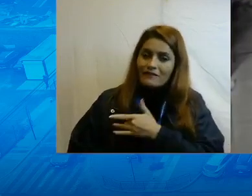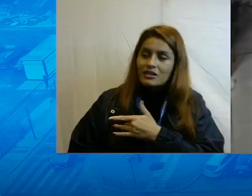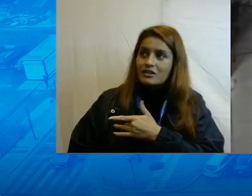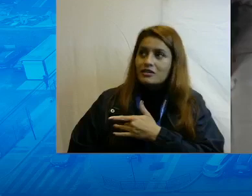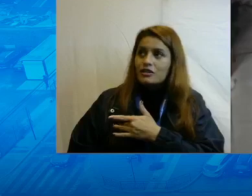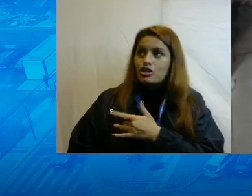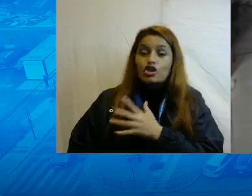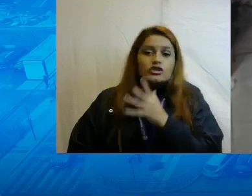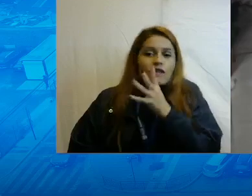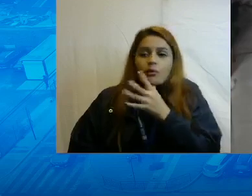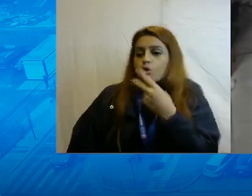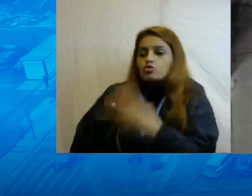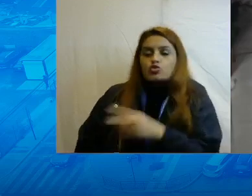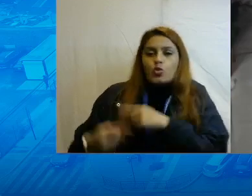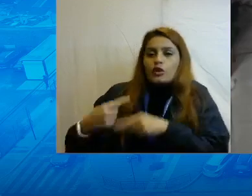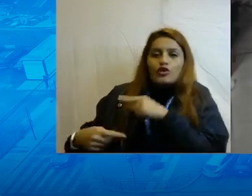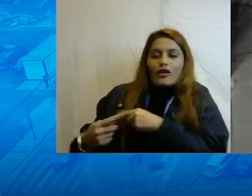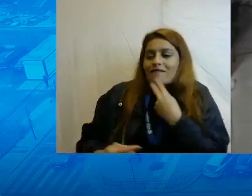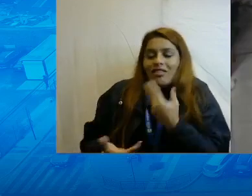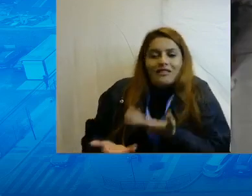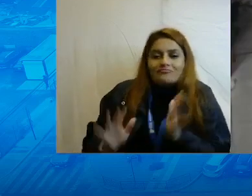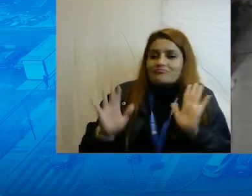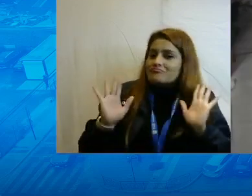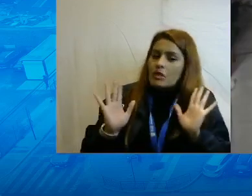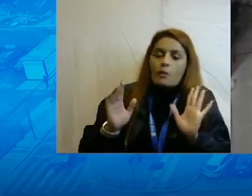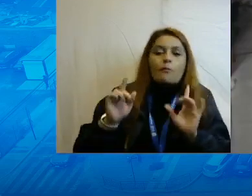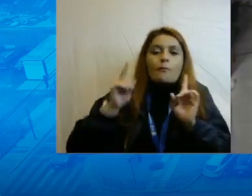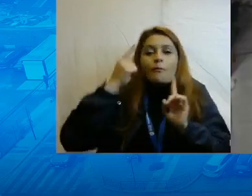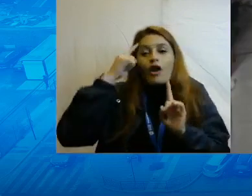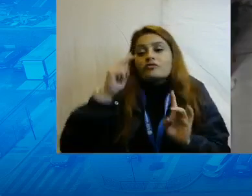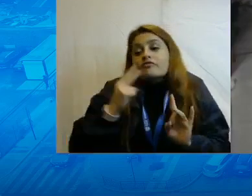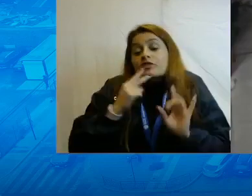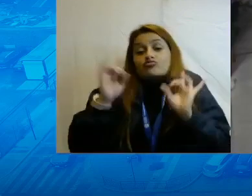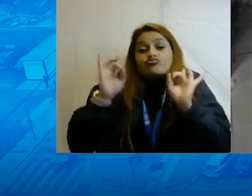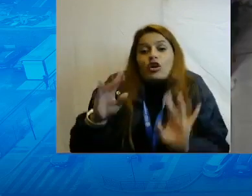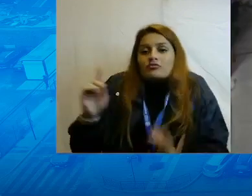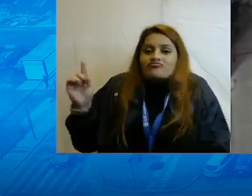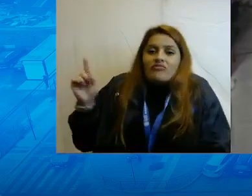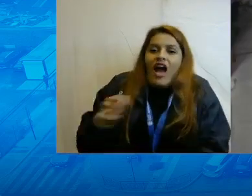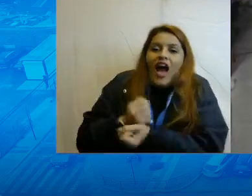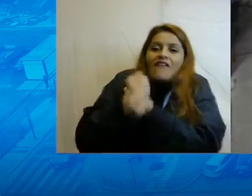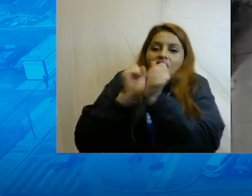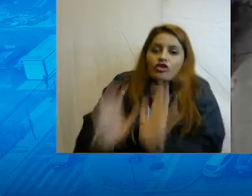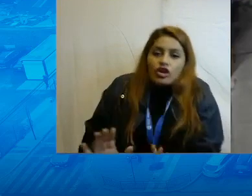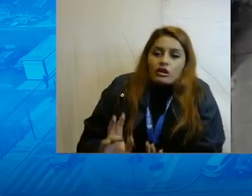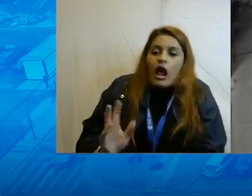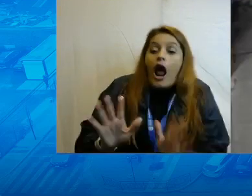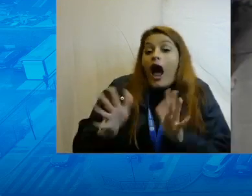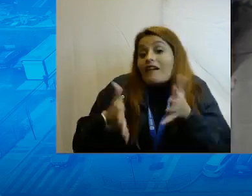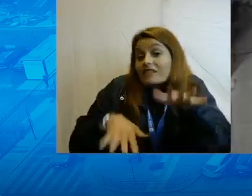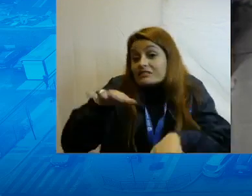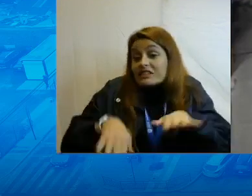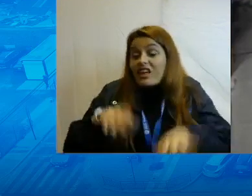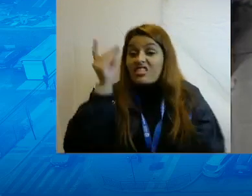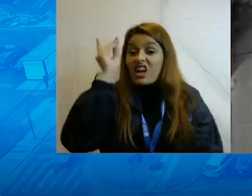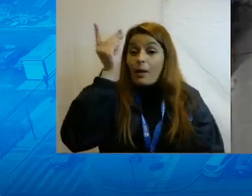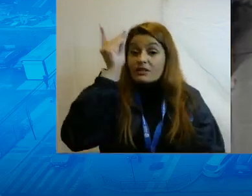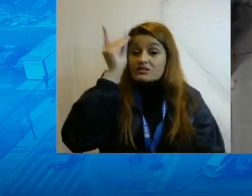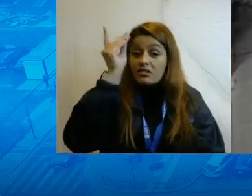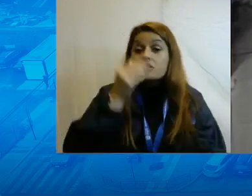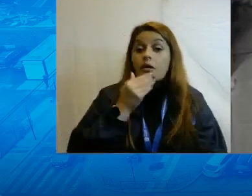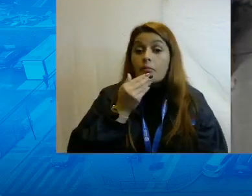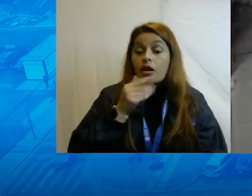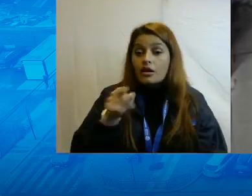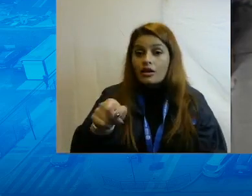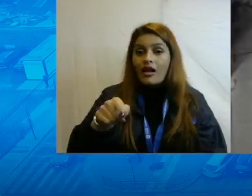no sabemos su historia de vida, pero por razones de la vida han sido abandonados por una discapacidad, sobre todo. Entonces, las